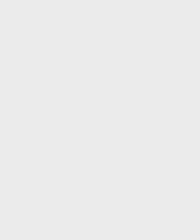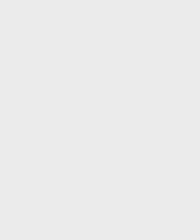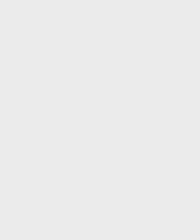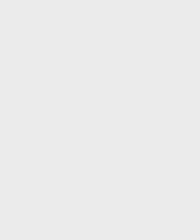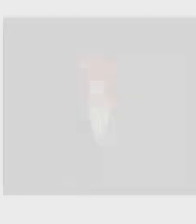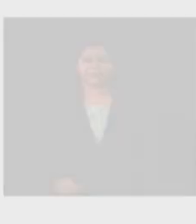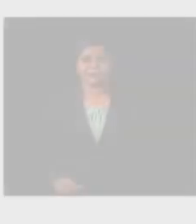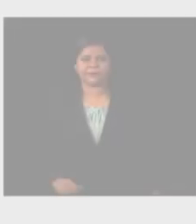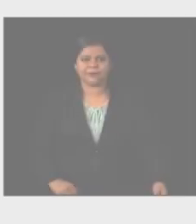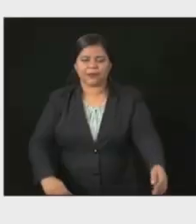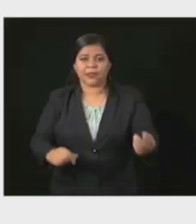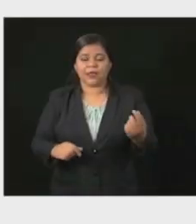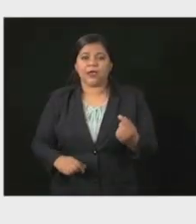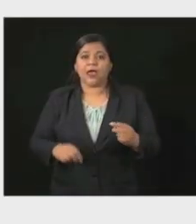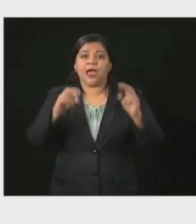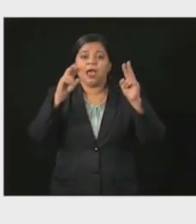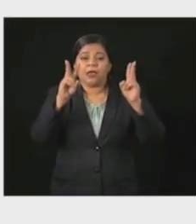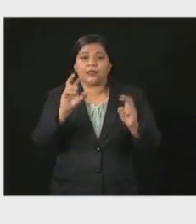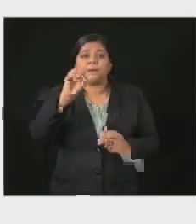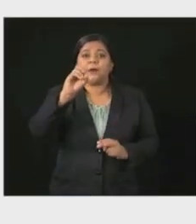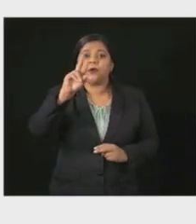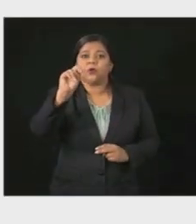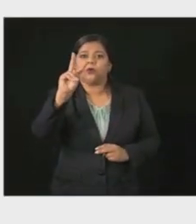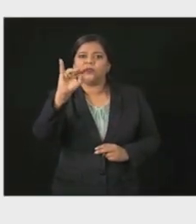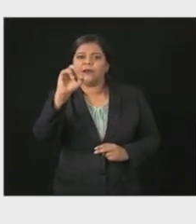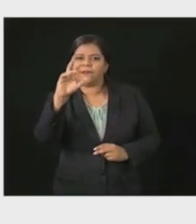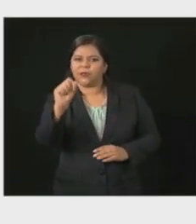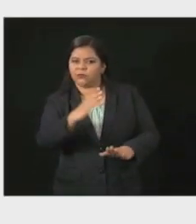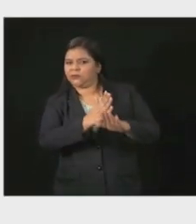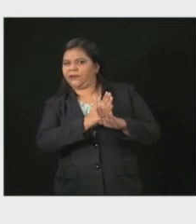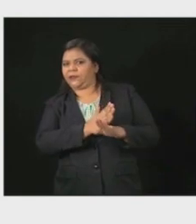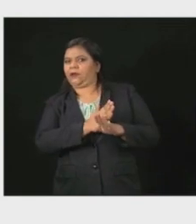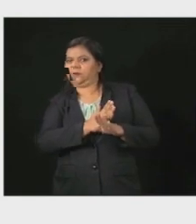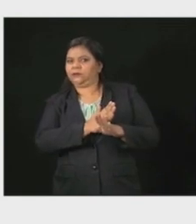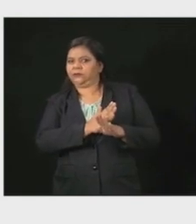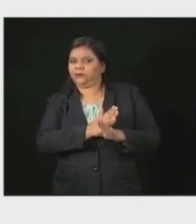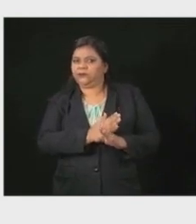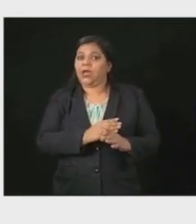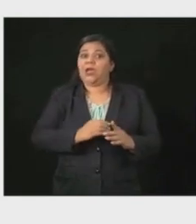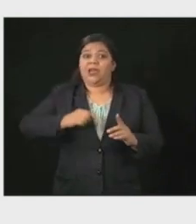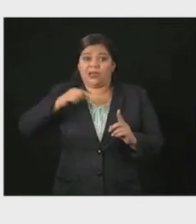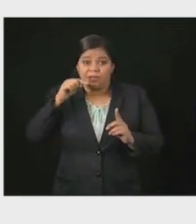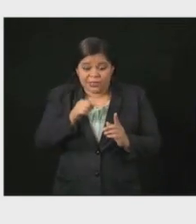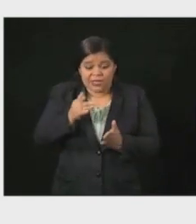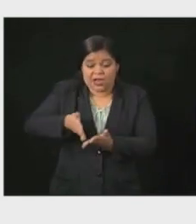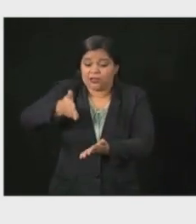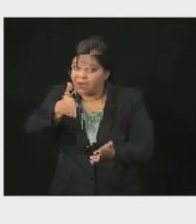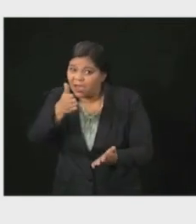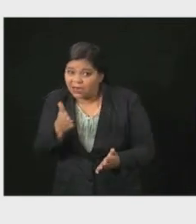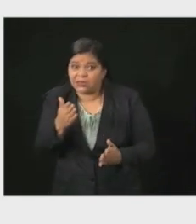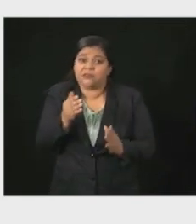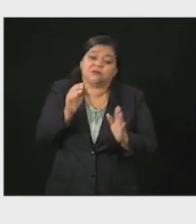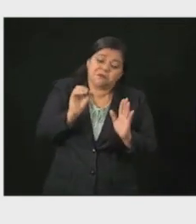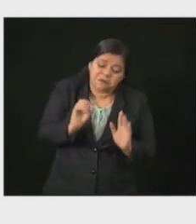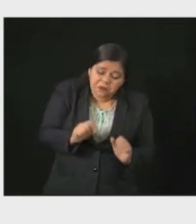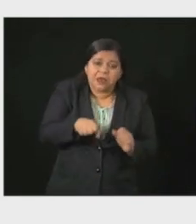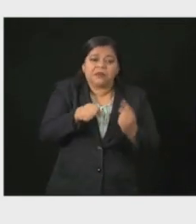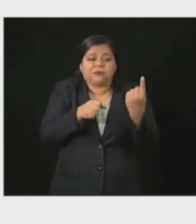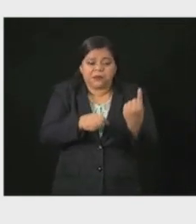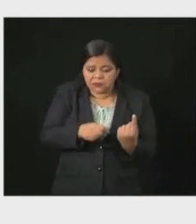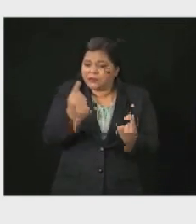cuentas que tiene el Ejecutivo, pero eso ya ha sido decretado inconstitucional. Todo tiene que venir por medio de la Asamblea. La Asamblea es la única que puede hacer ese tipo